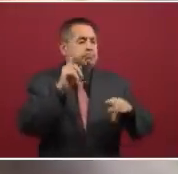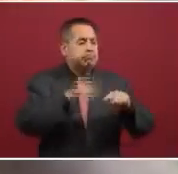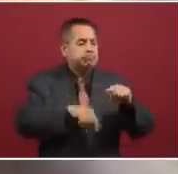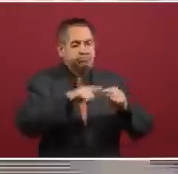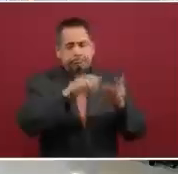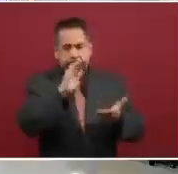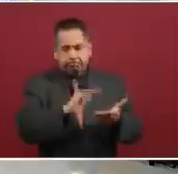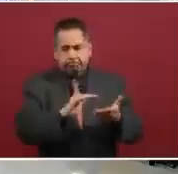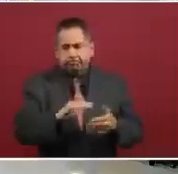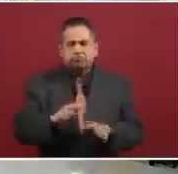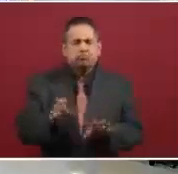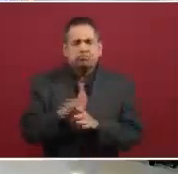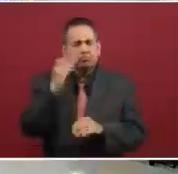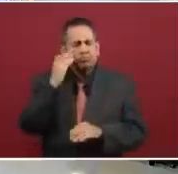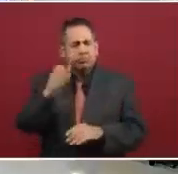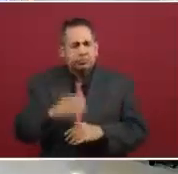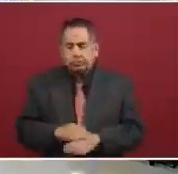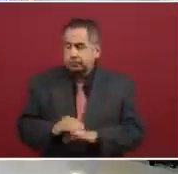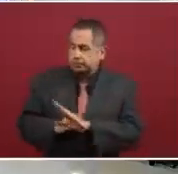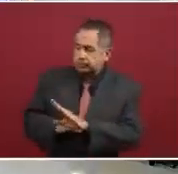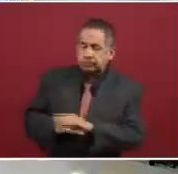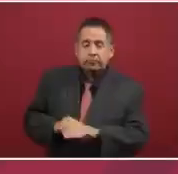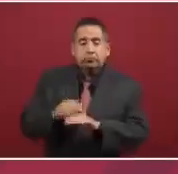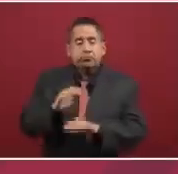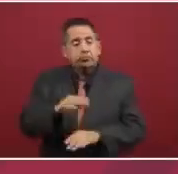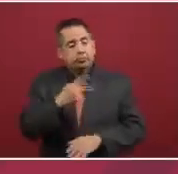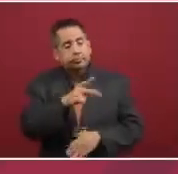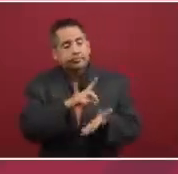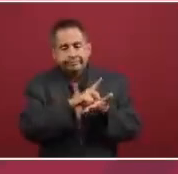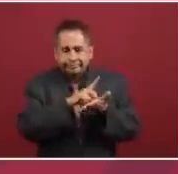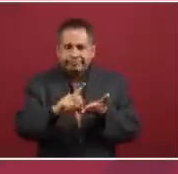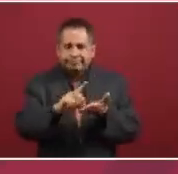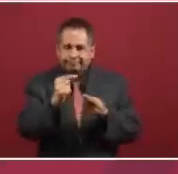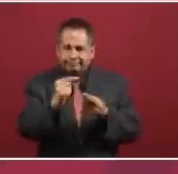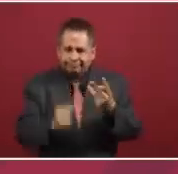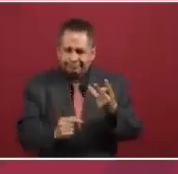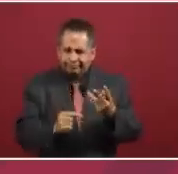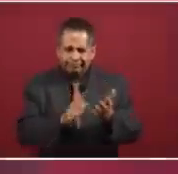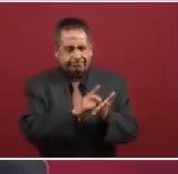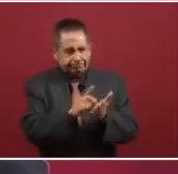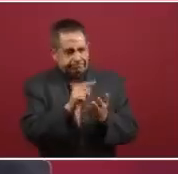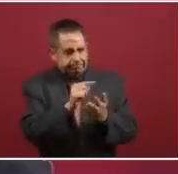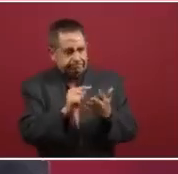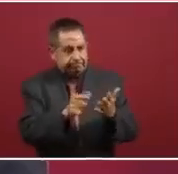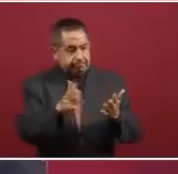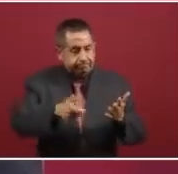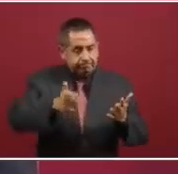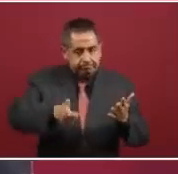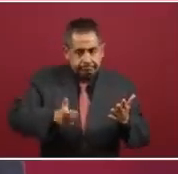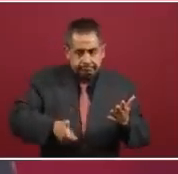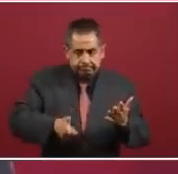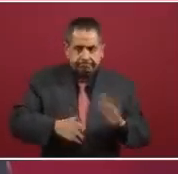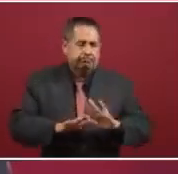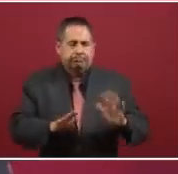Básicamente lo que tiene que ver con derechos, y vamos a ir observando cómo va